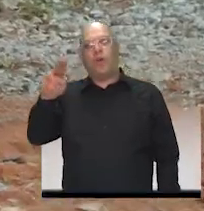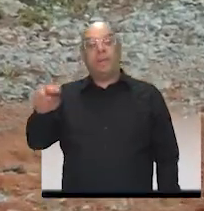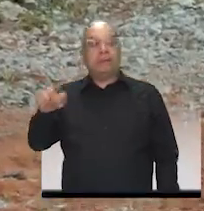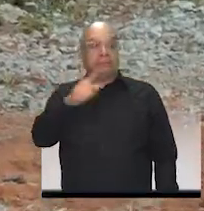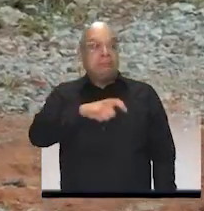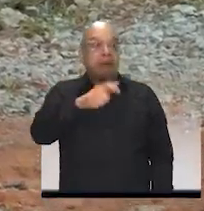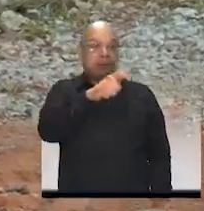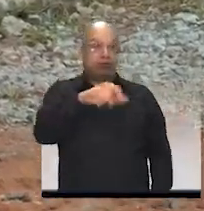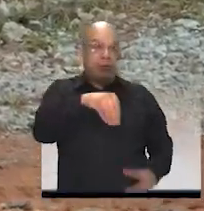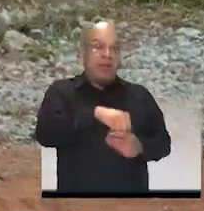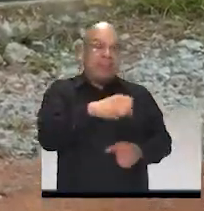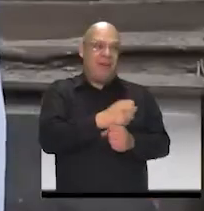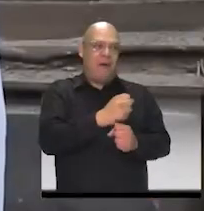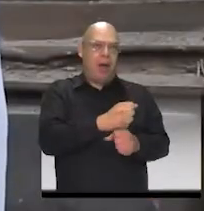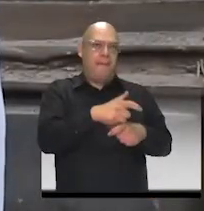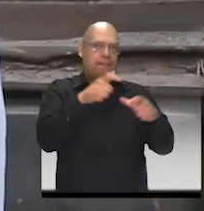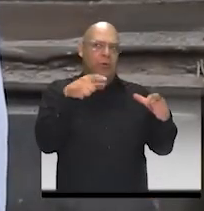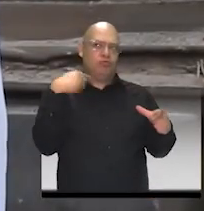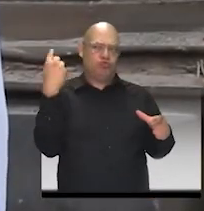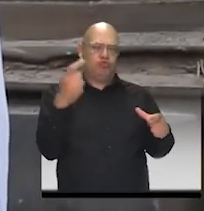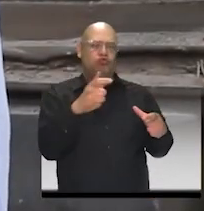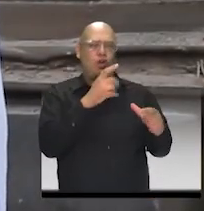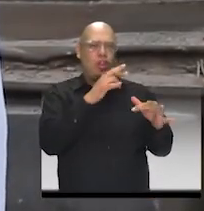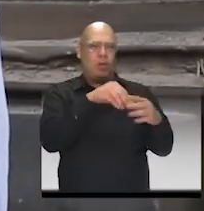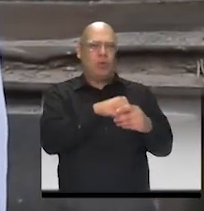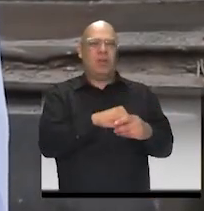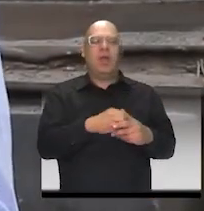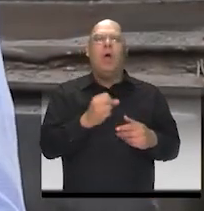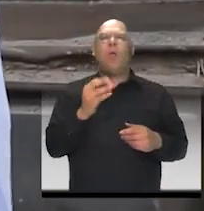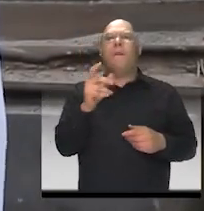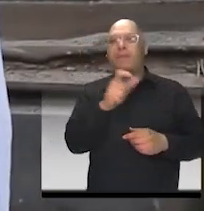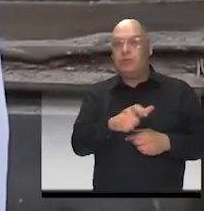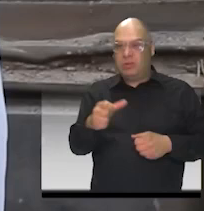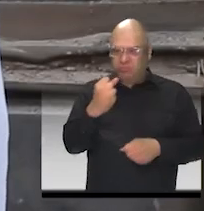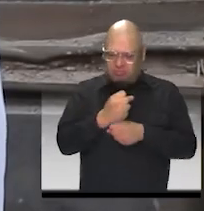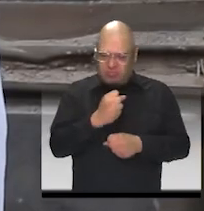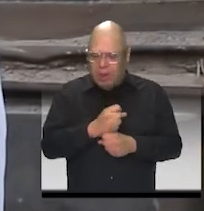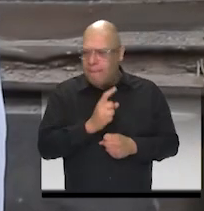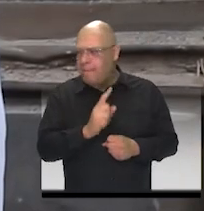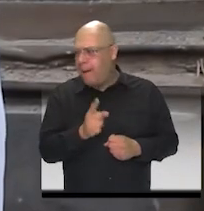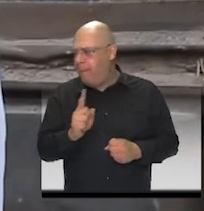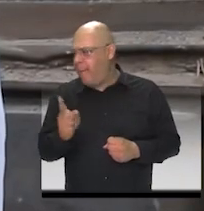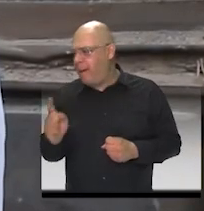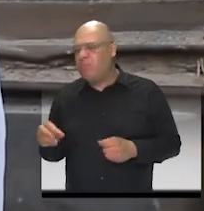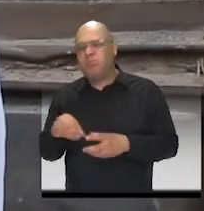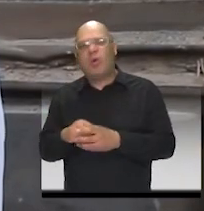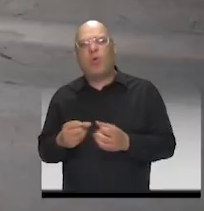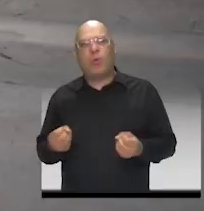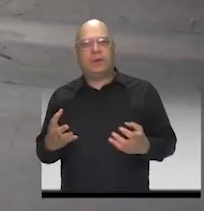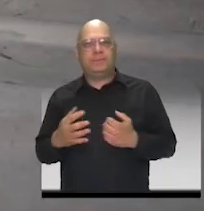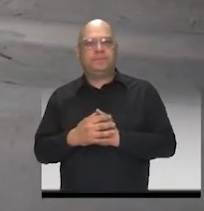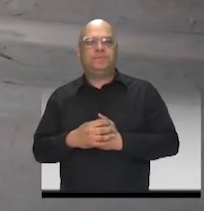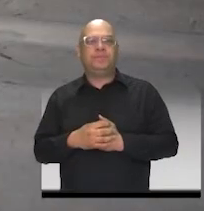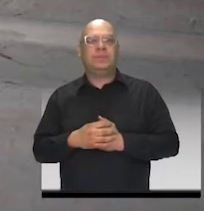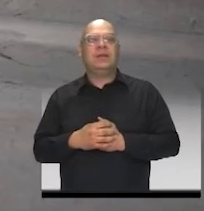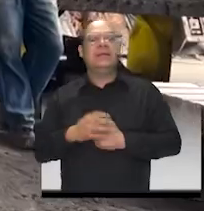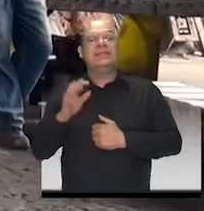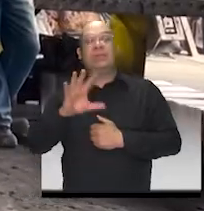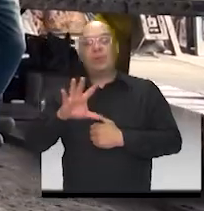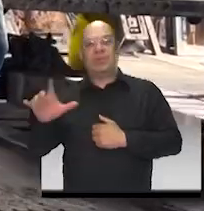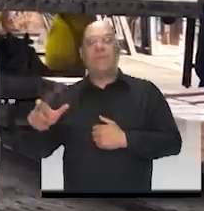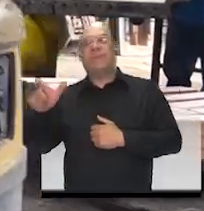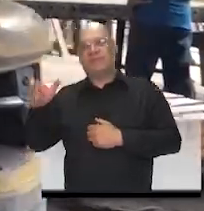comunidad itagüiseña. Luis Bernardo, la Alcarraza, ¿cuánto empleo directo e indirecto genera? Generamos 55